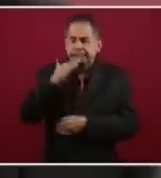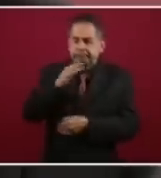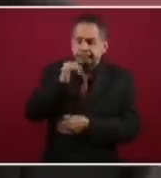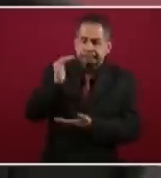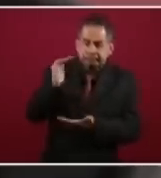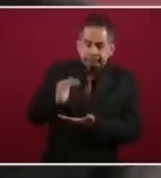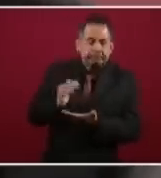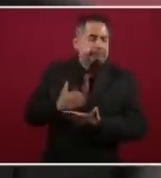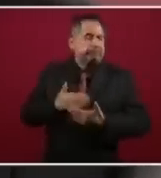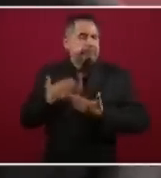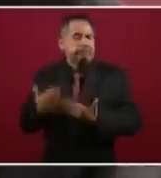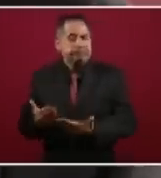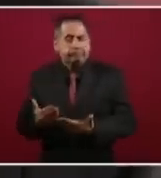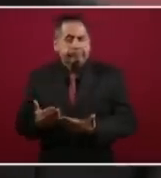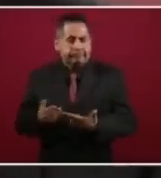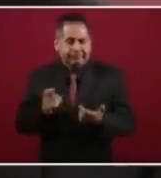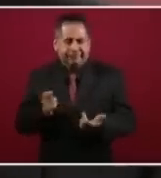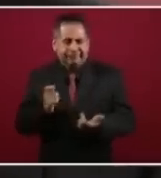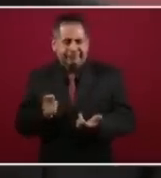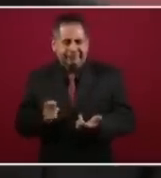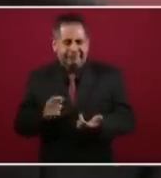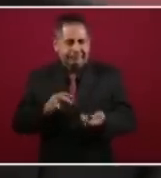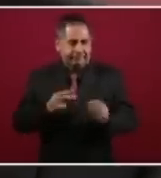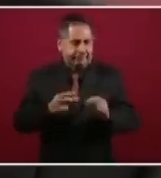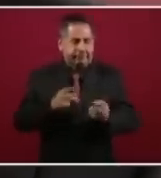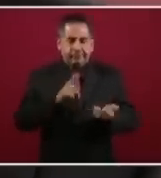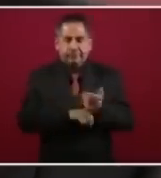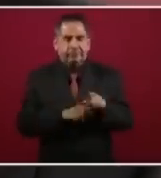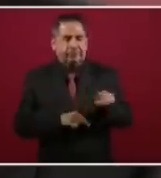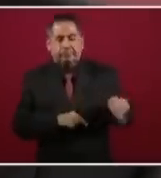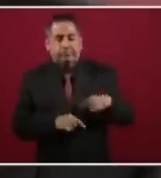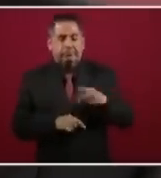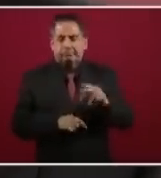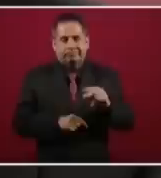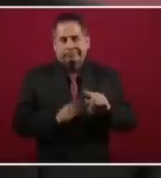Es exactamente lo opuesto.